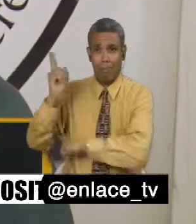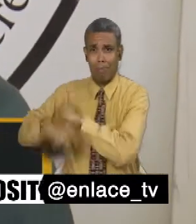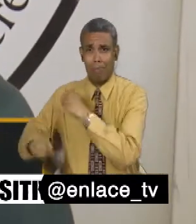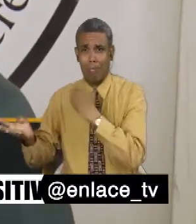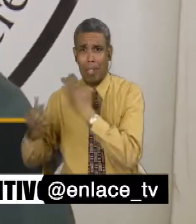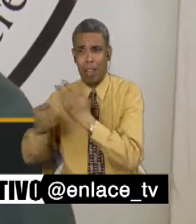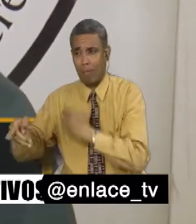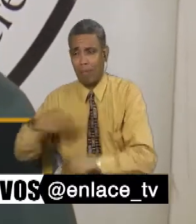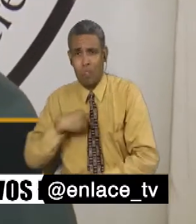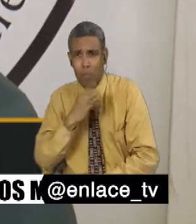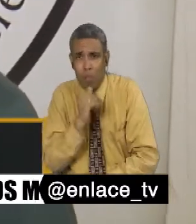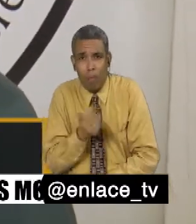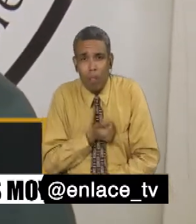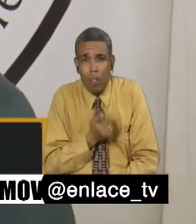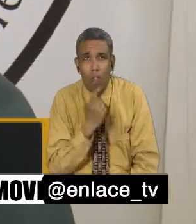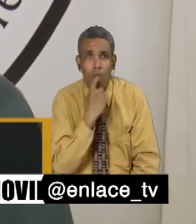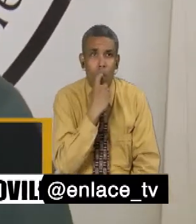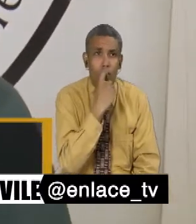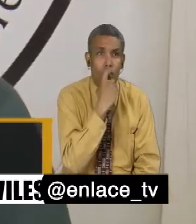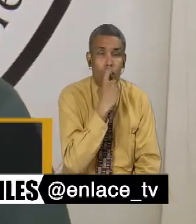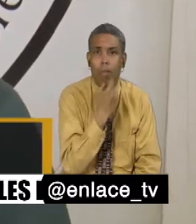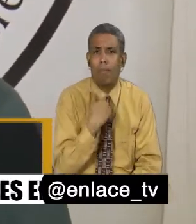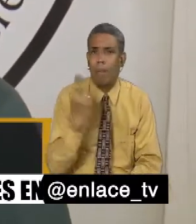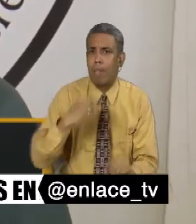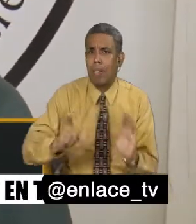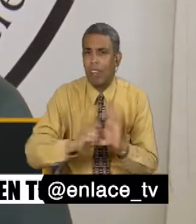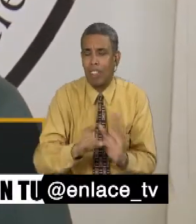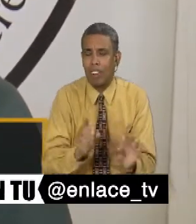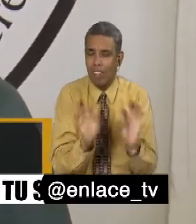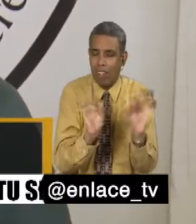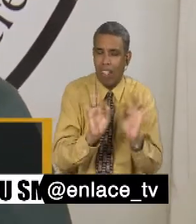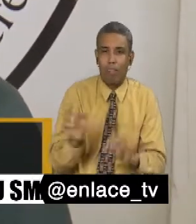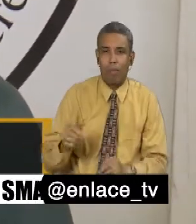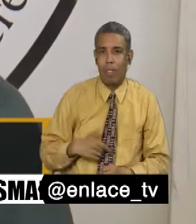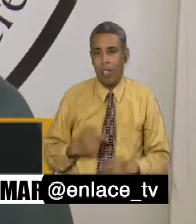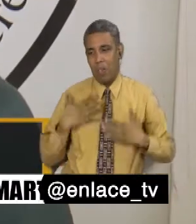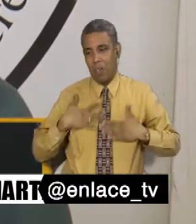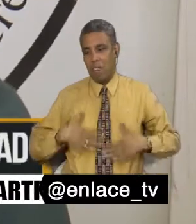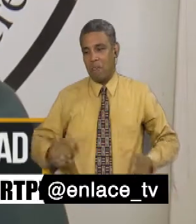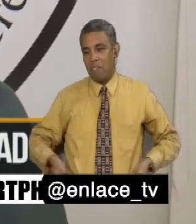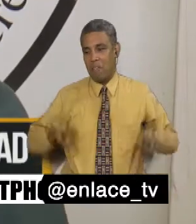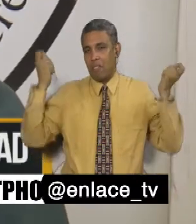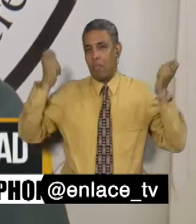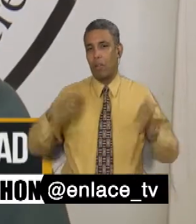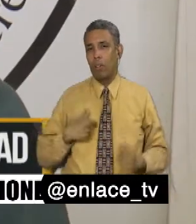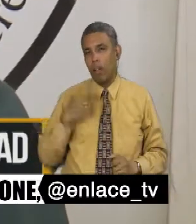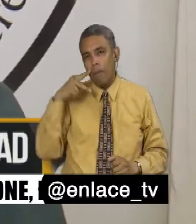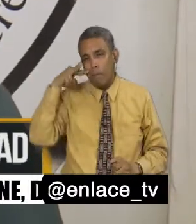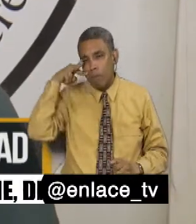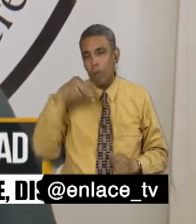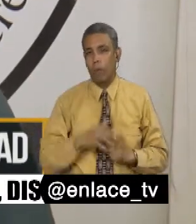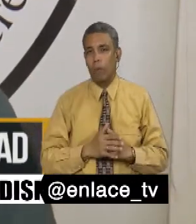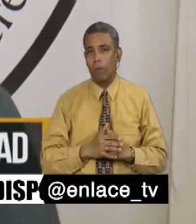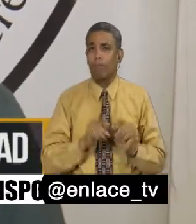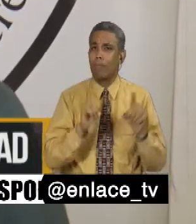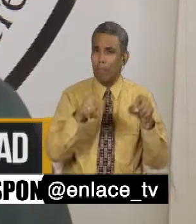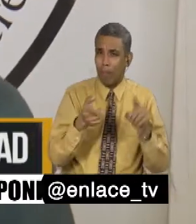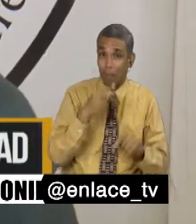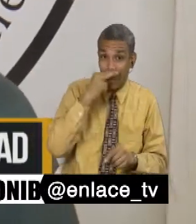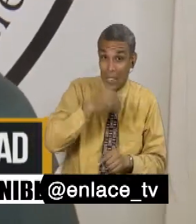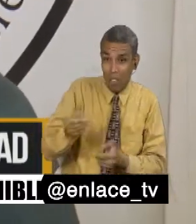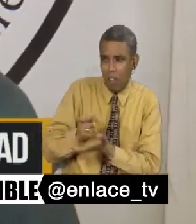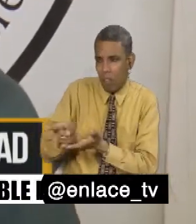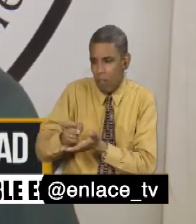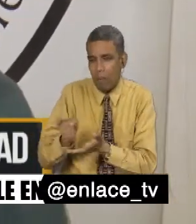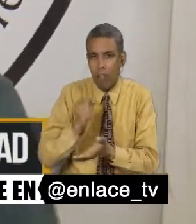para transportar la mercancía, la coca en la región, igualmente también utilizan a